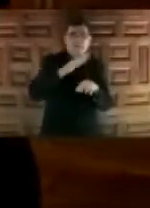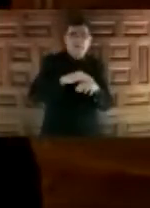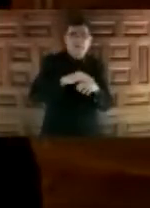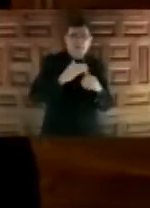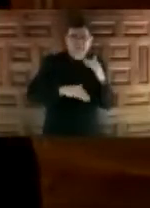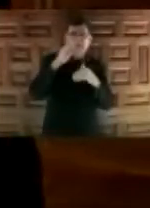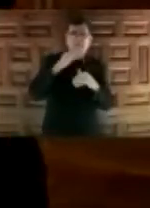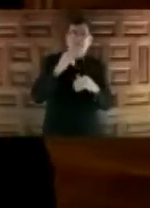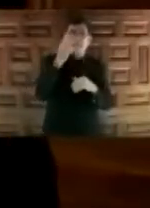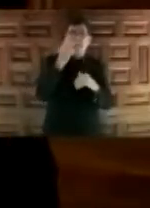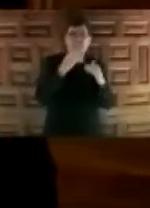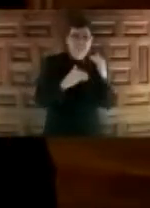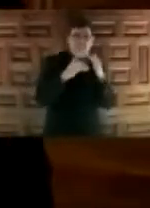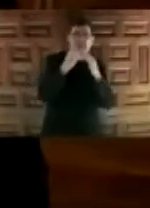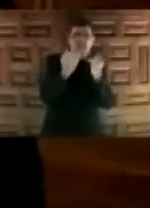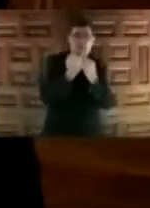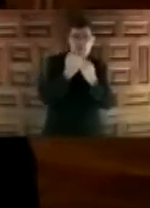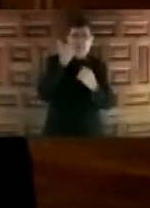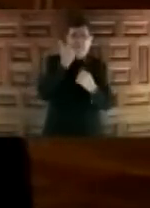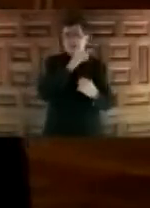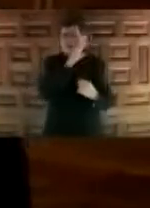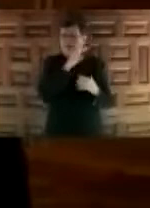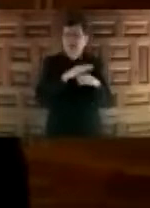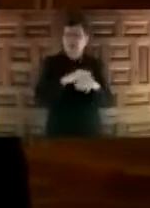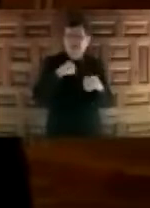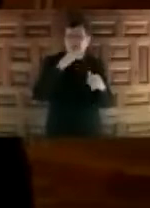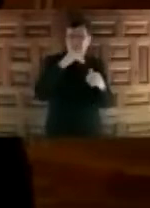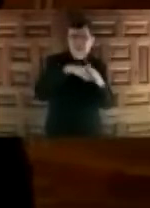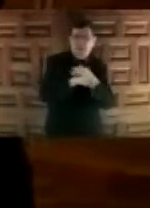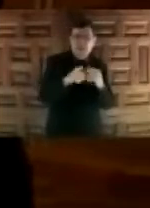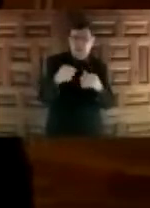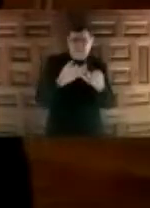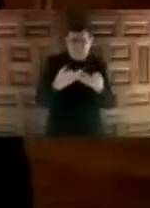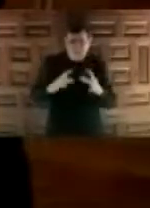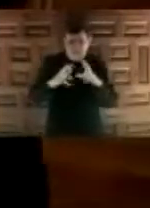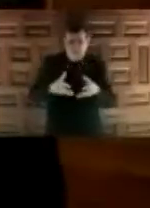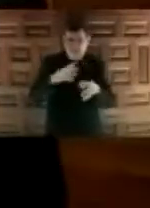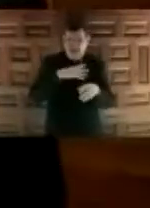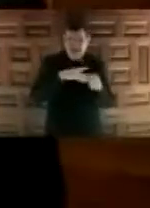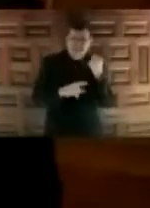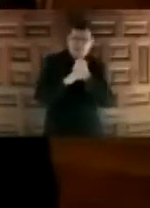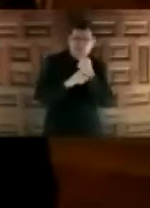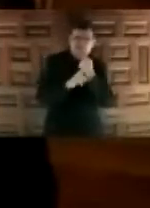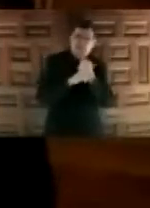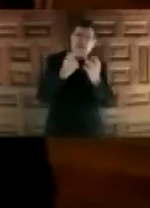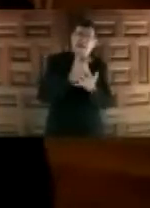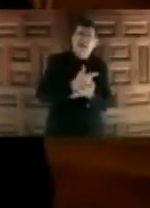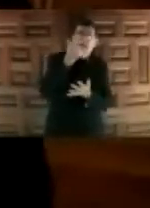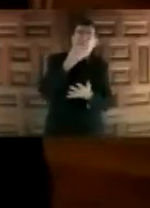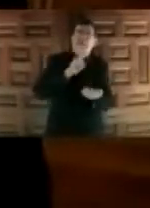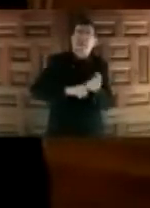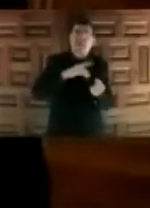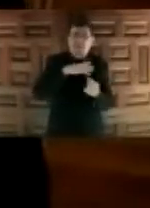tiene ya casi 2 grados más de temperatura. Y todavía no somos conscientes de las tremendas implicaciones que ya está